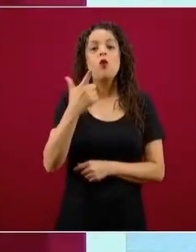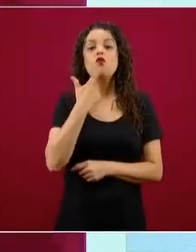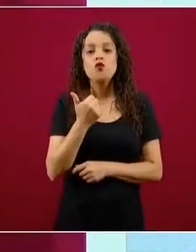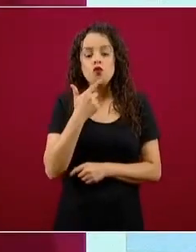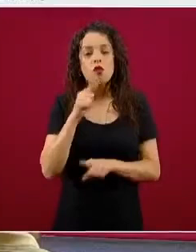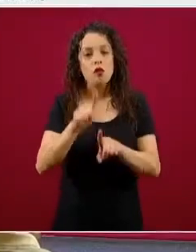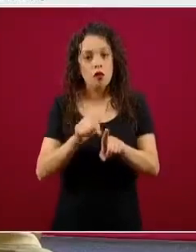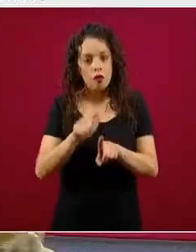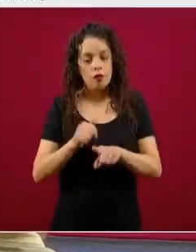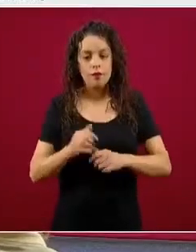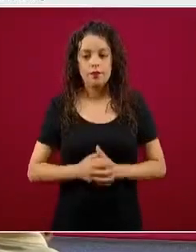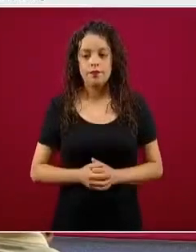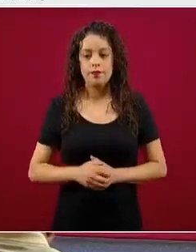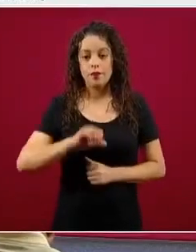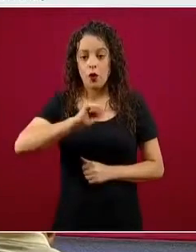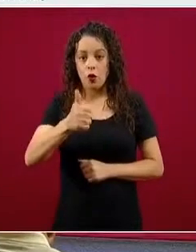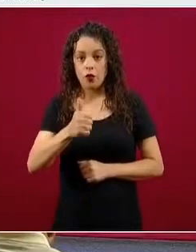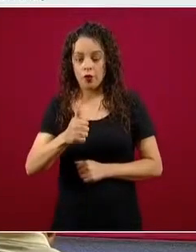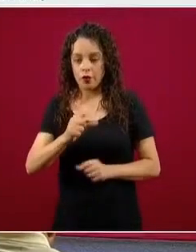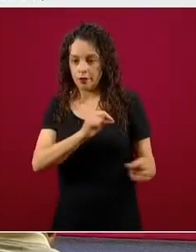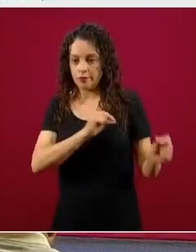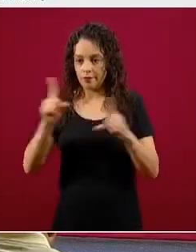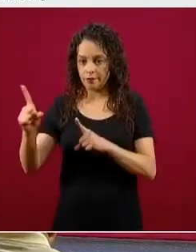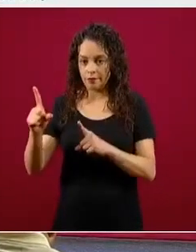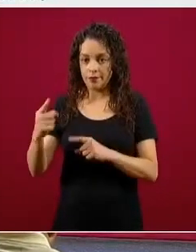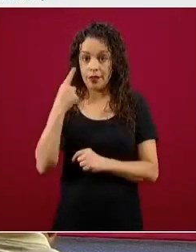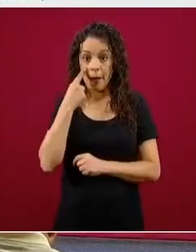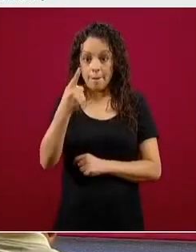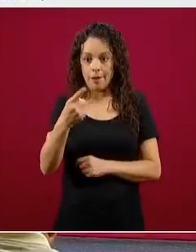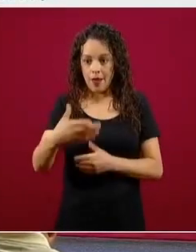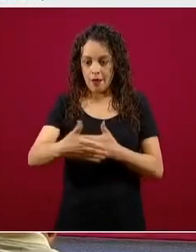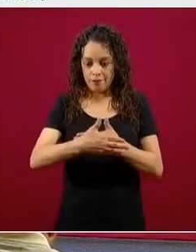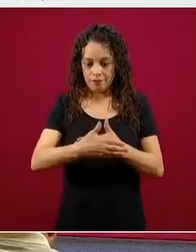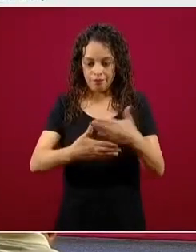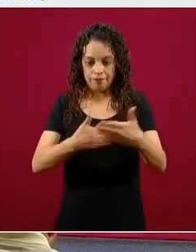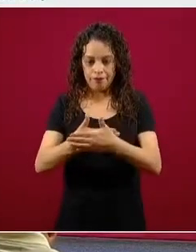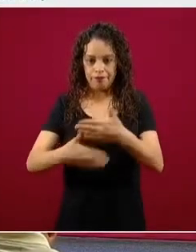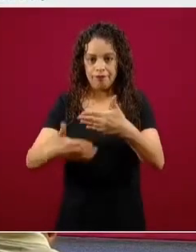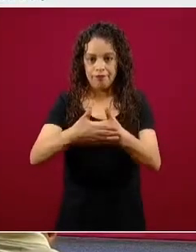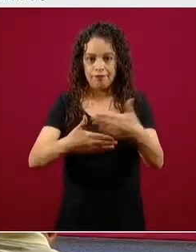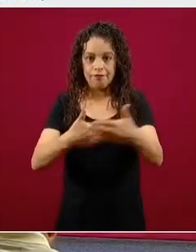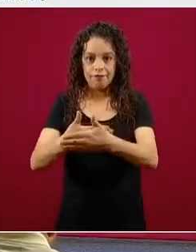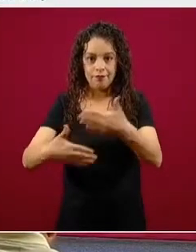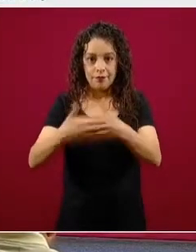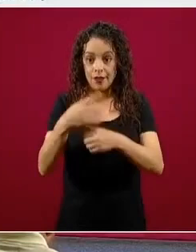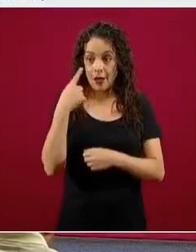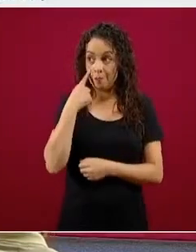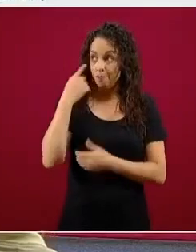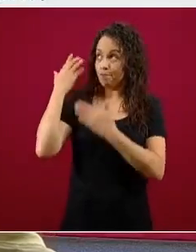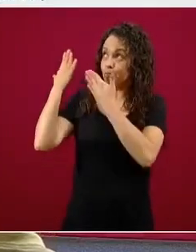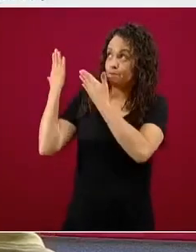La siguiente, superpongámoslas ahora como si fueran capas geológicas. Aquí están.